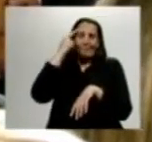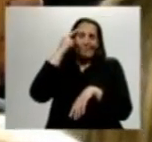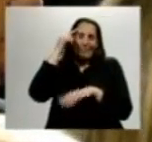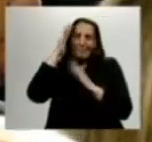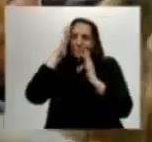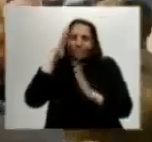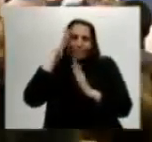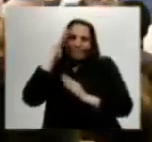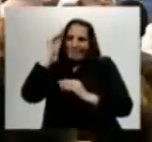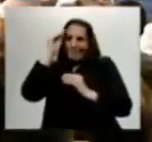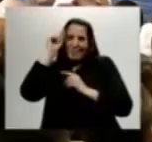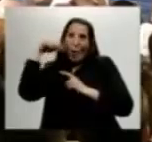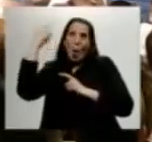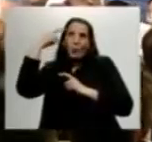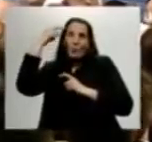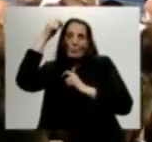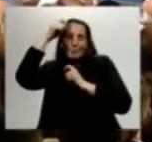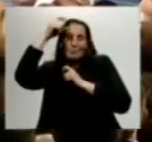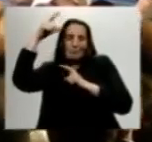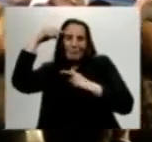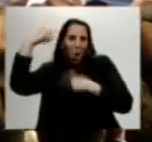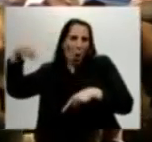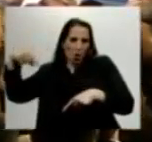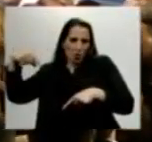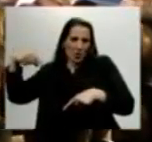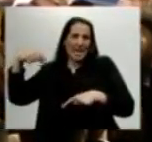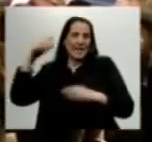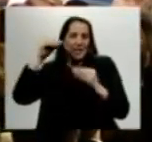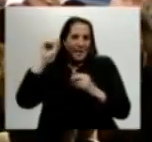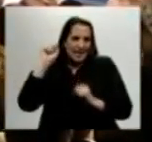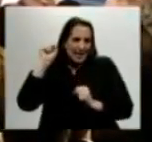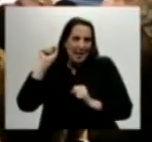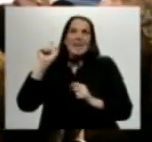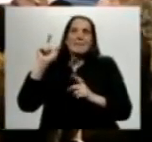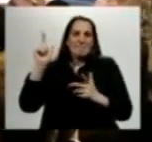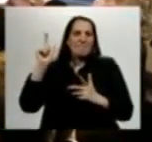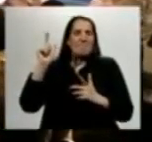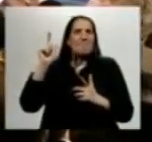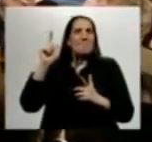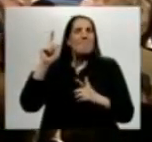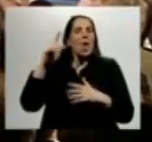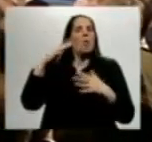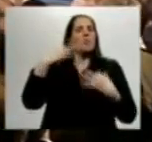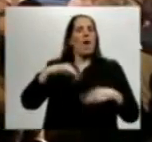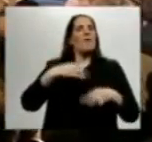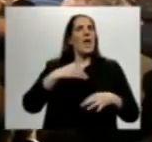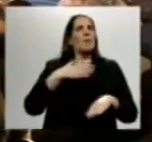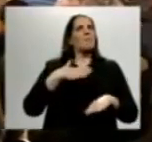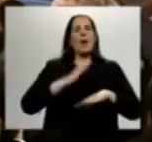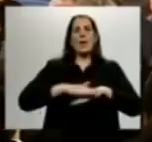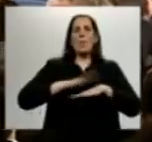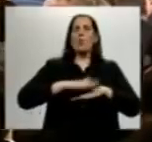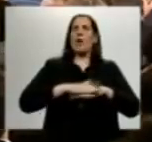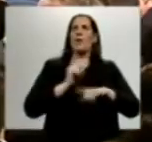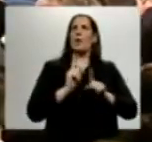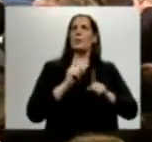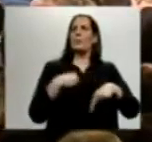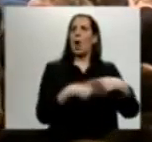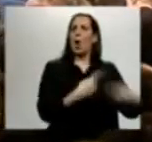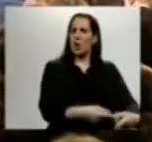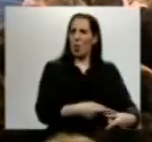vez ocupada en otras cosas, pero no tanto como para no saber que era necesario seguir adelante con mis responsabilidades. Y el